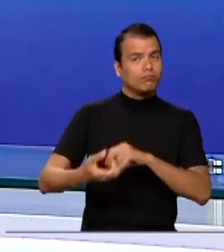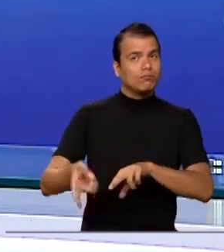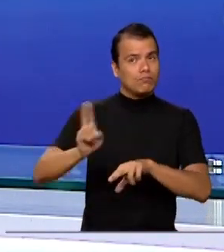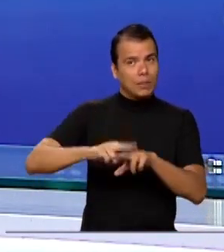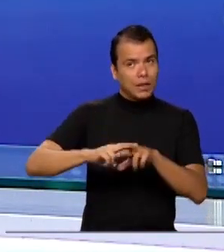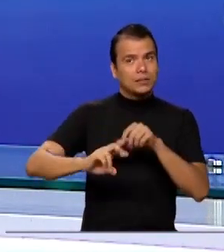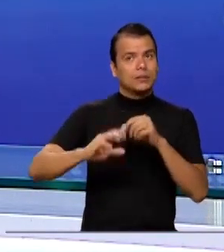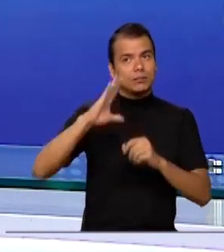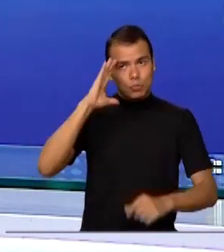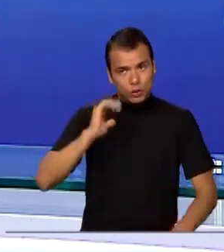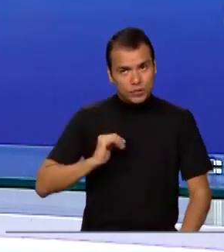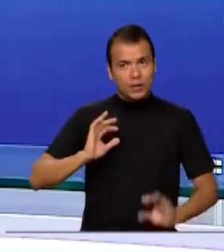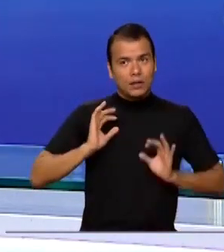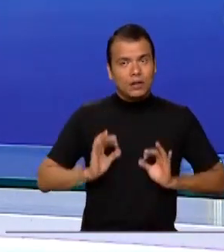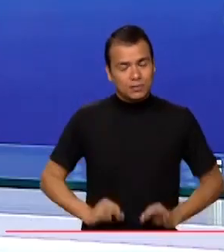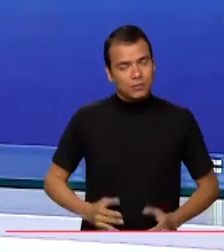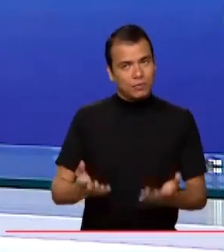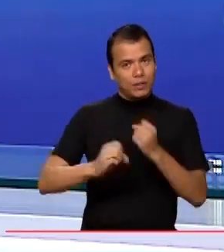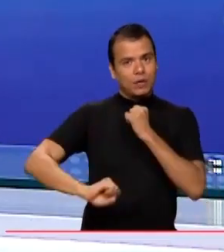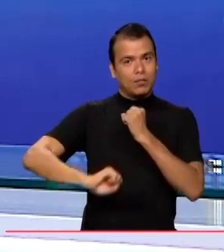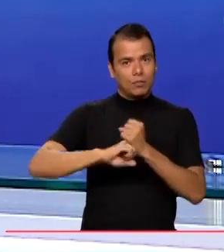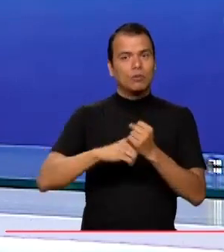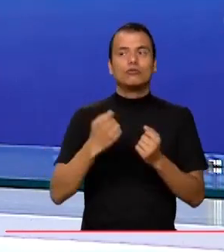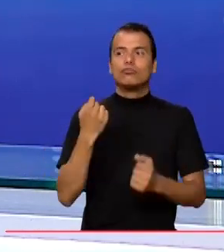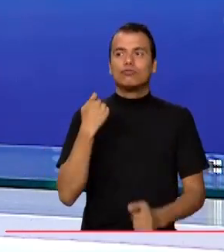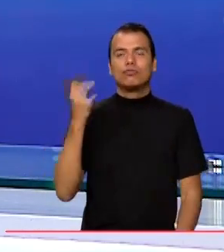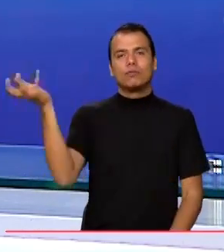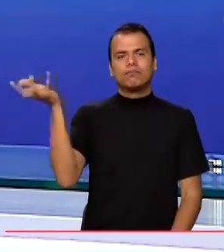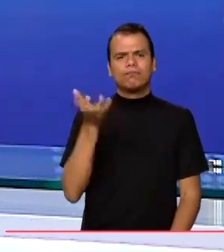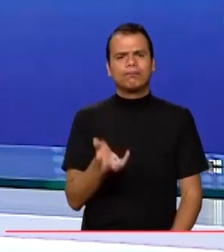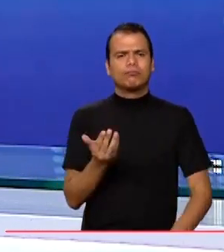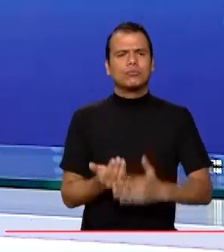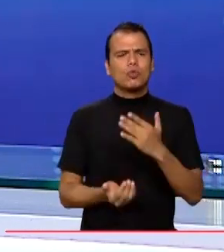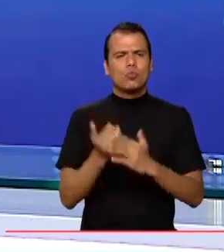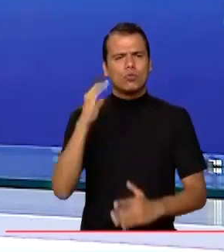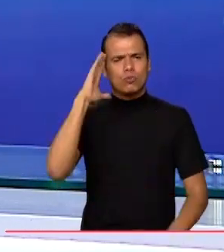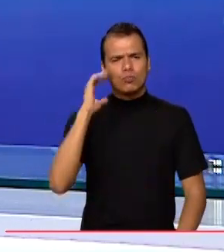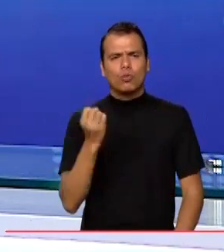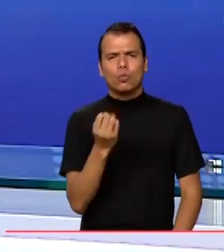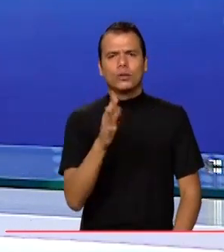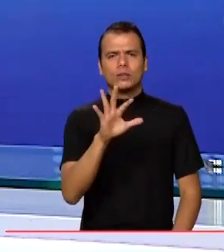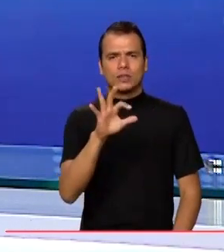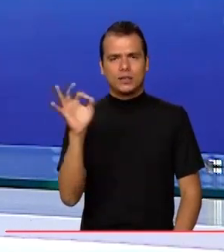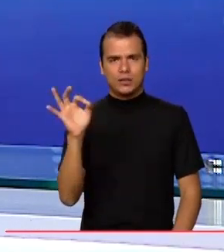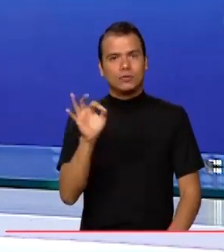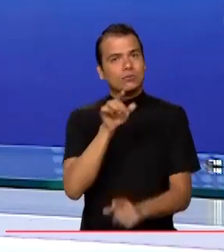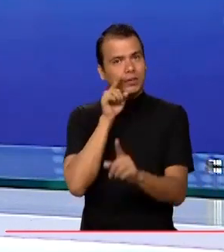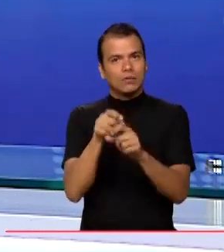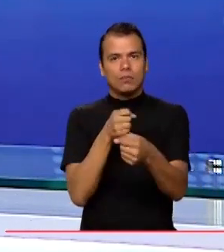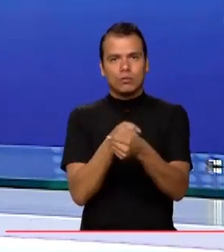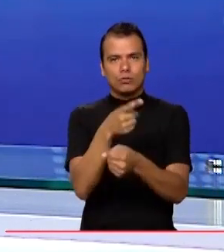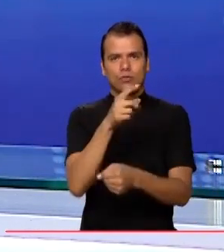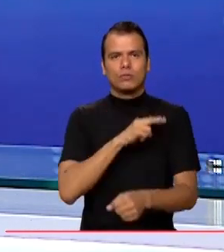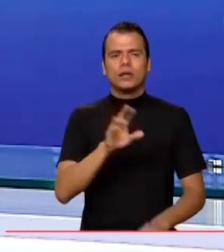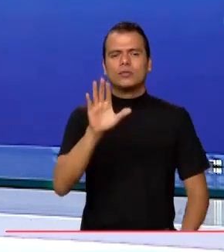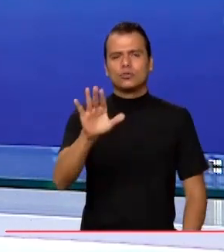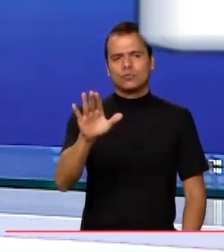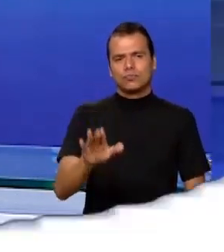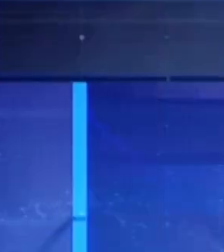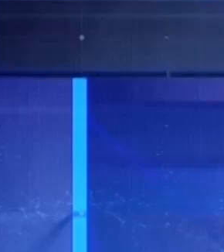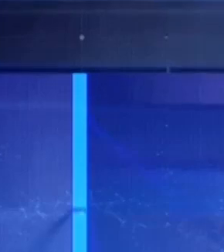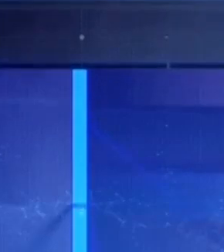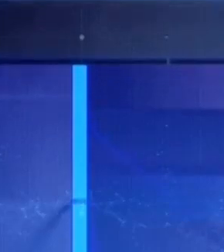el departamento, llegaron en las últimas horas 500 nuevos policías que serán distribuidos en diferentes municipios.